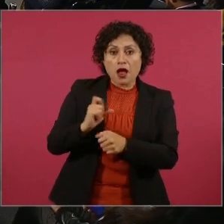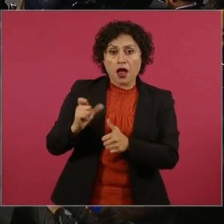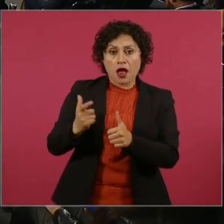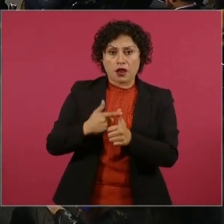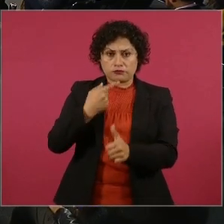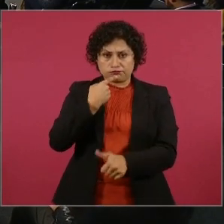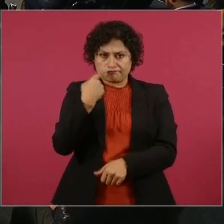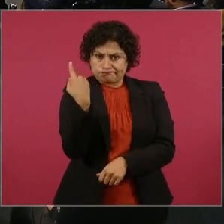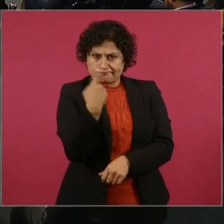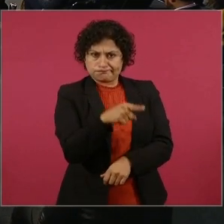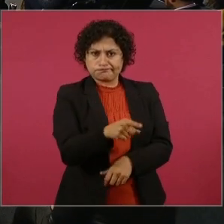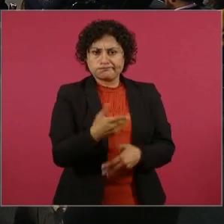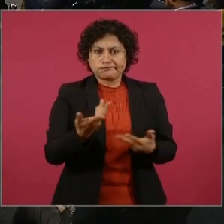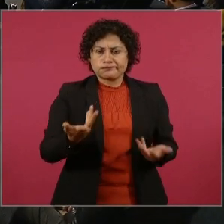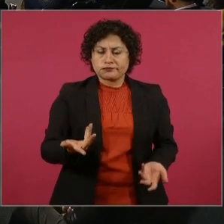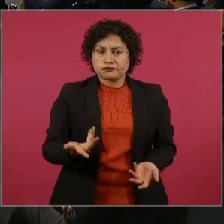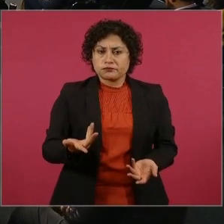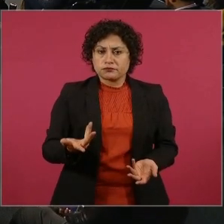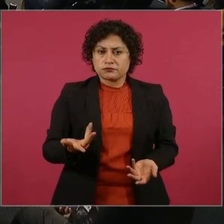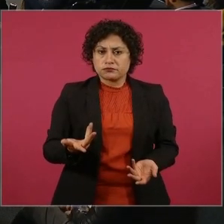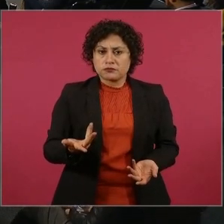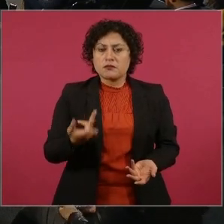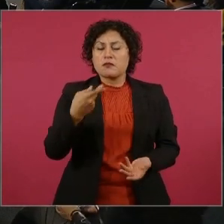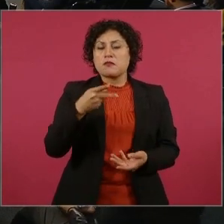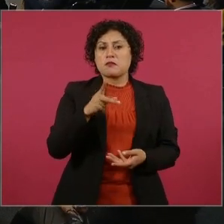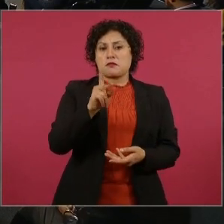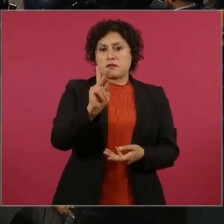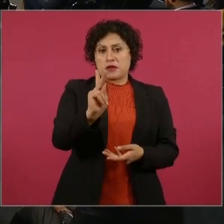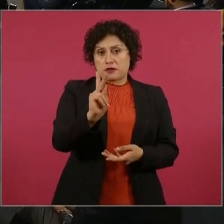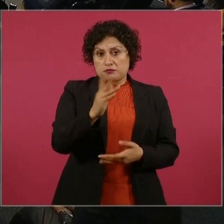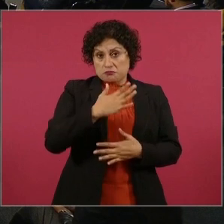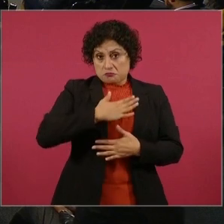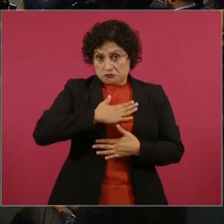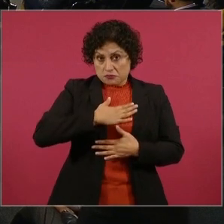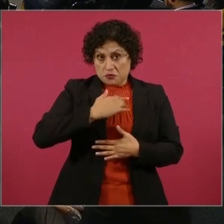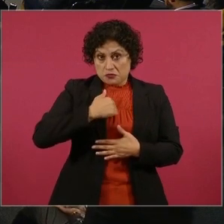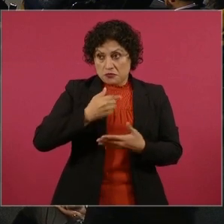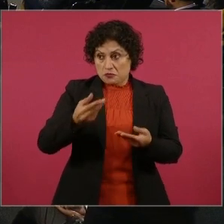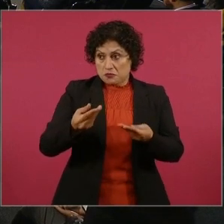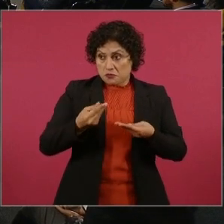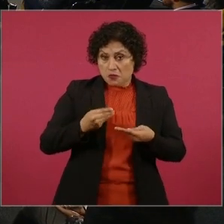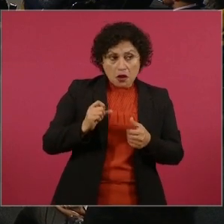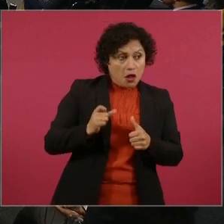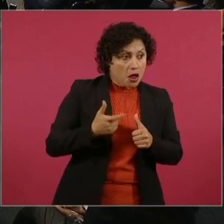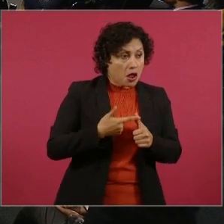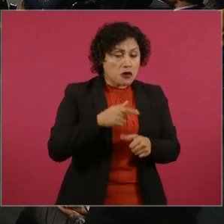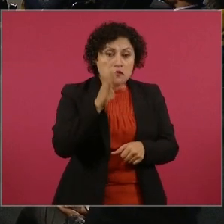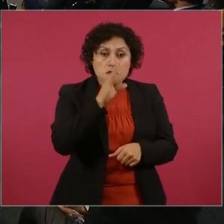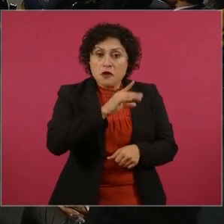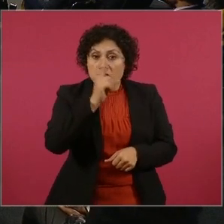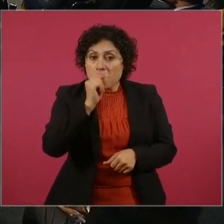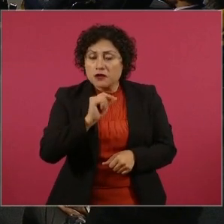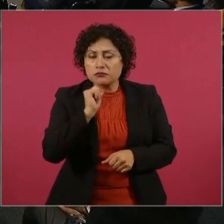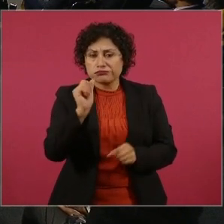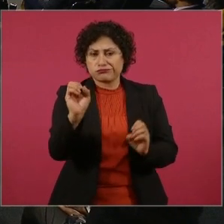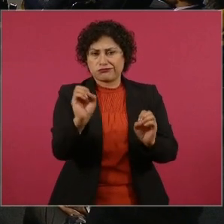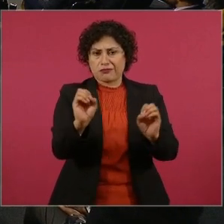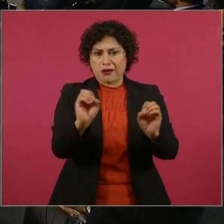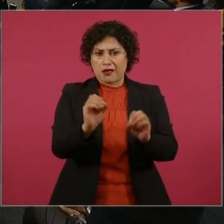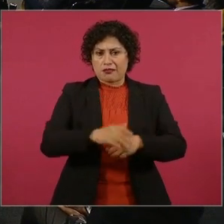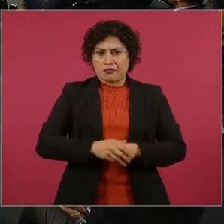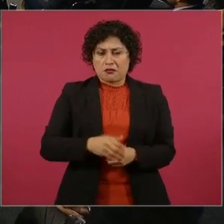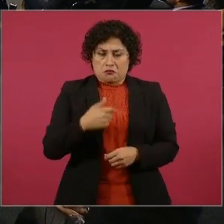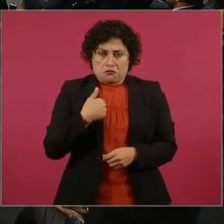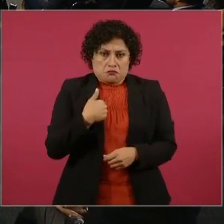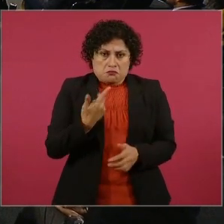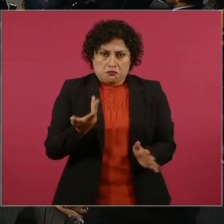denuncie pero yo no tengo ya denuncias y estoy constantemente